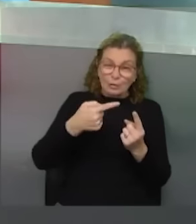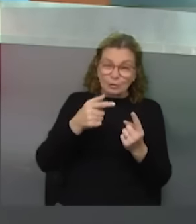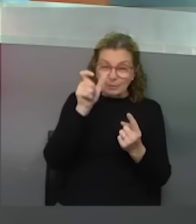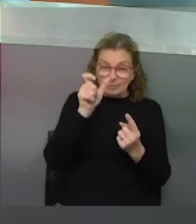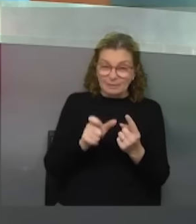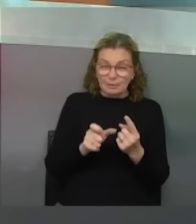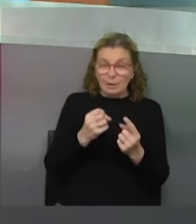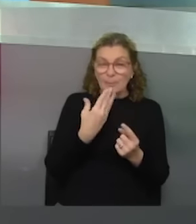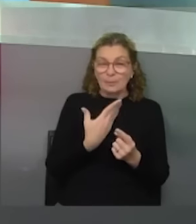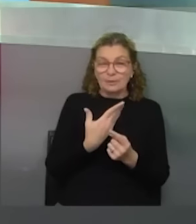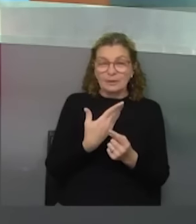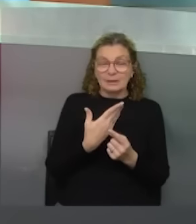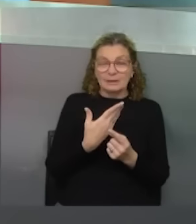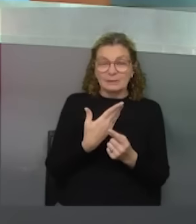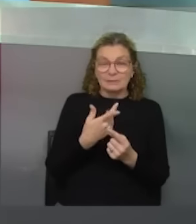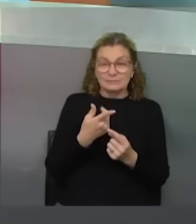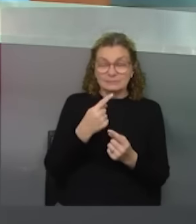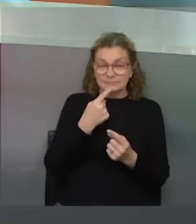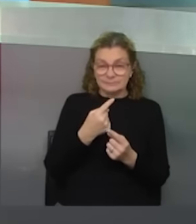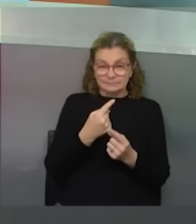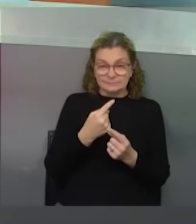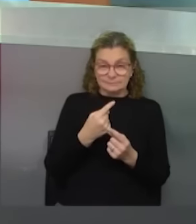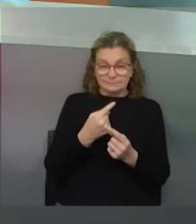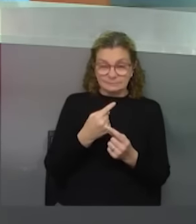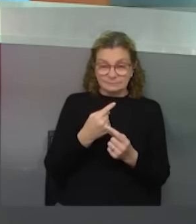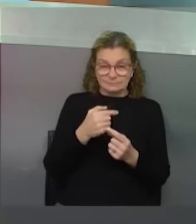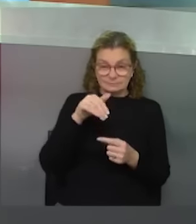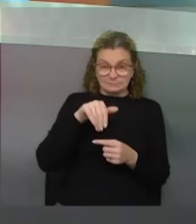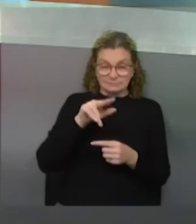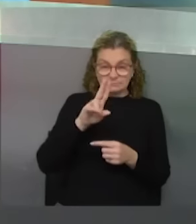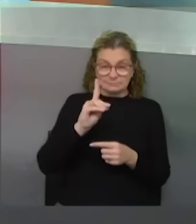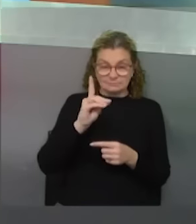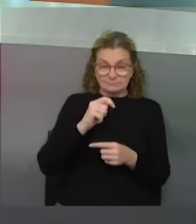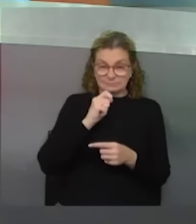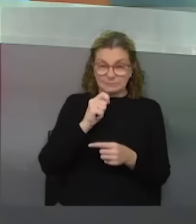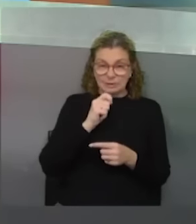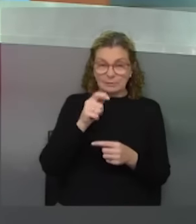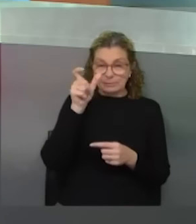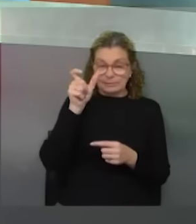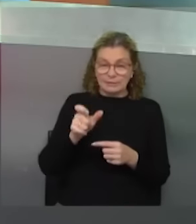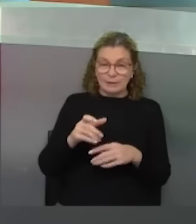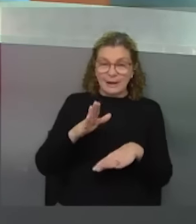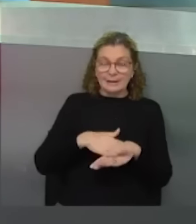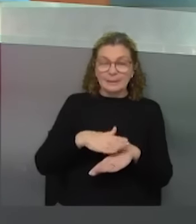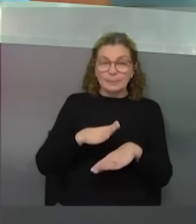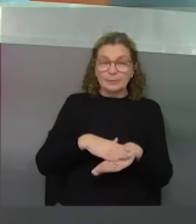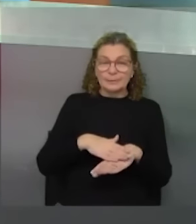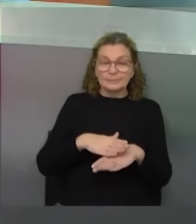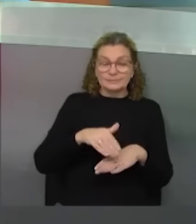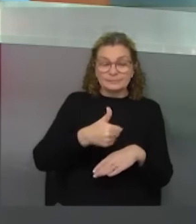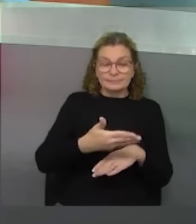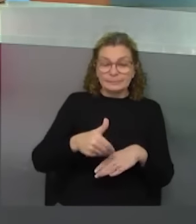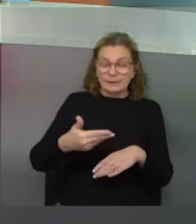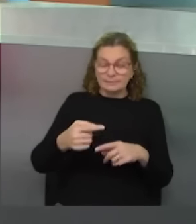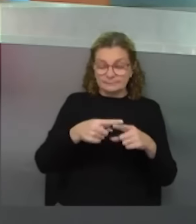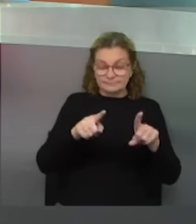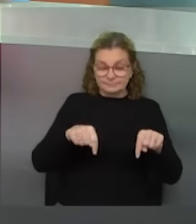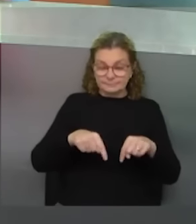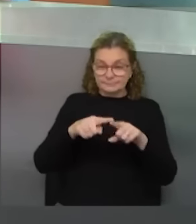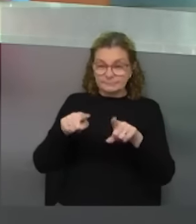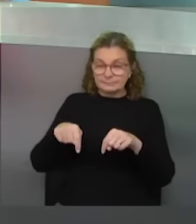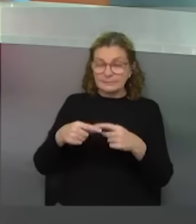este caso porque según un relevamiento realizado por mbd noticias las personas encargadas de repartir listas de distintos